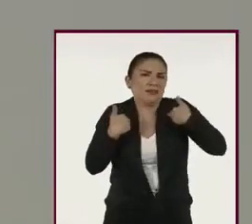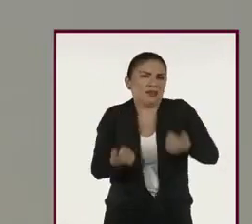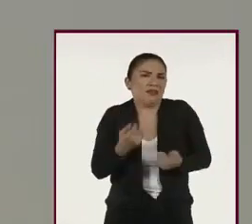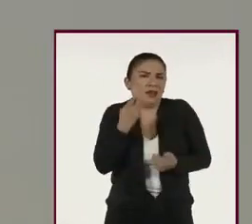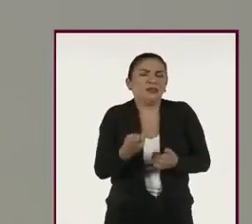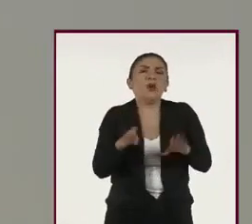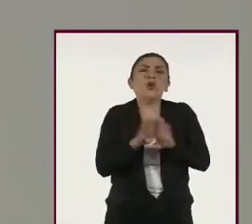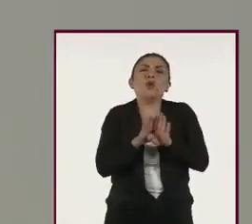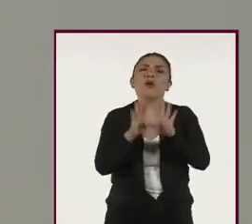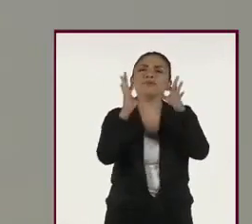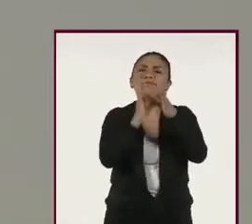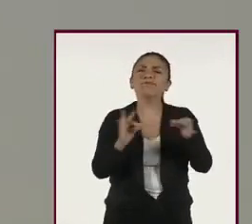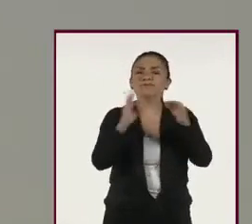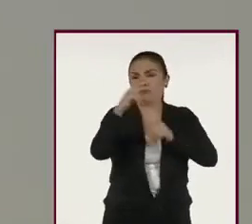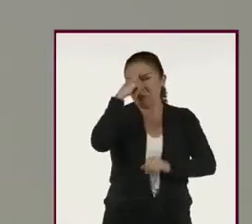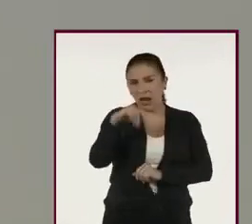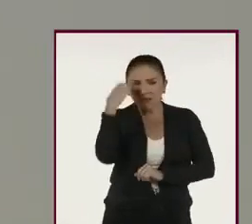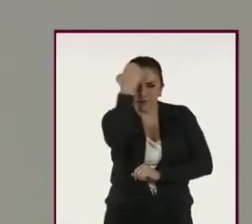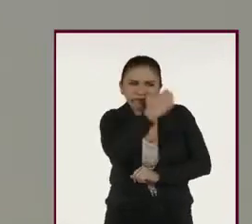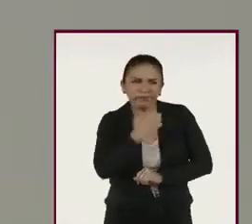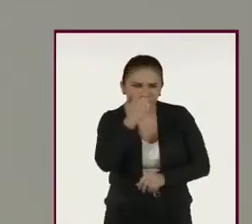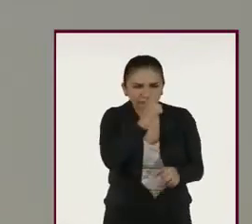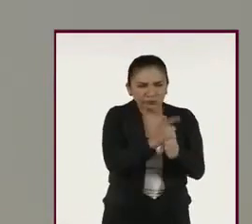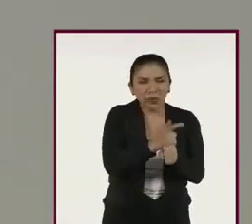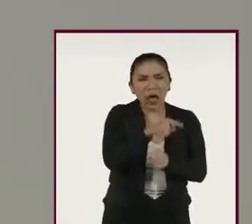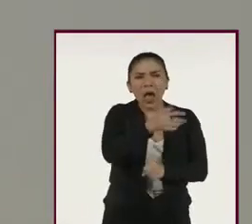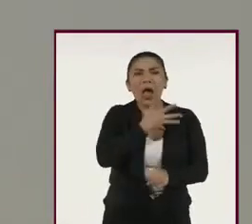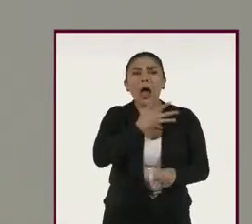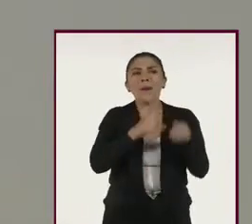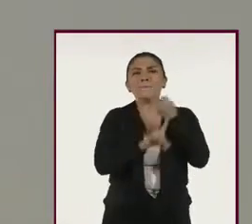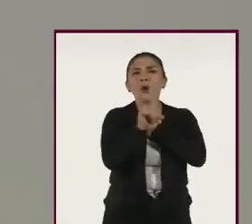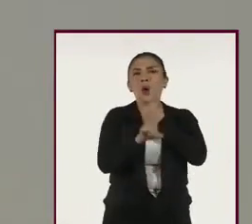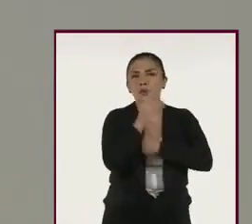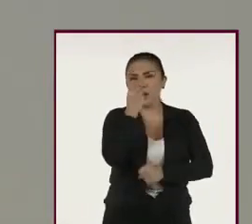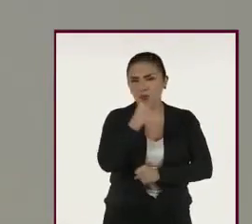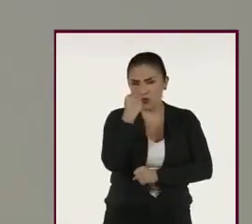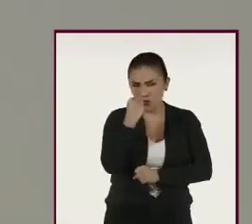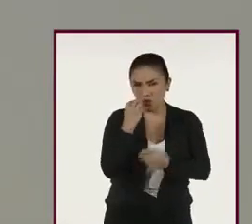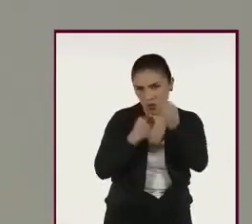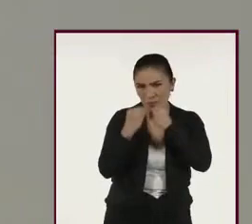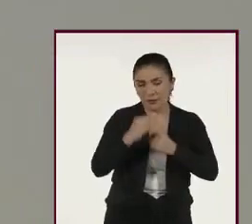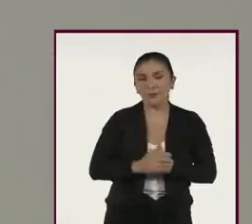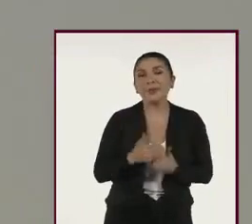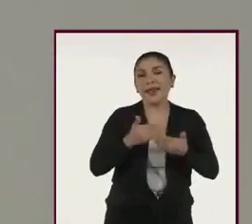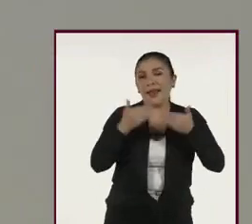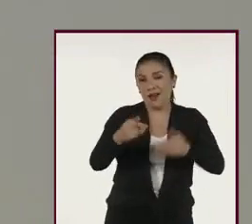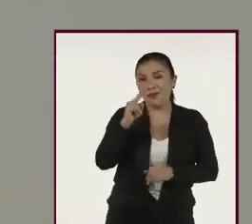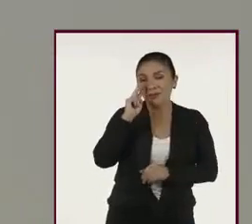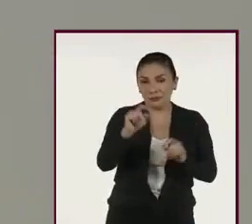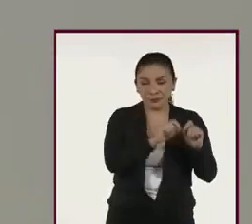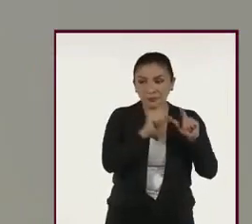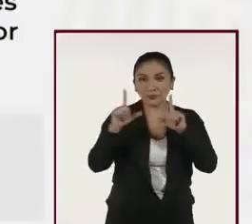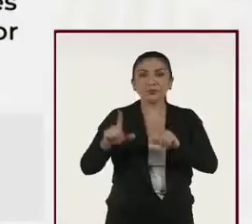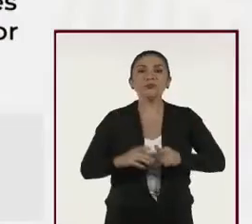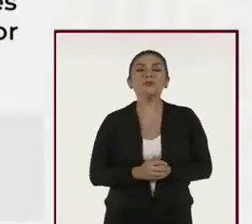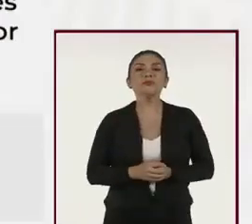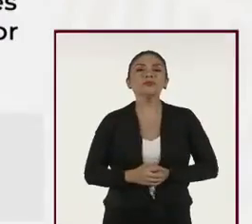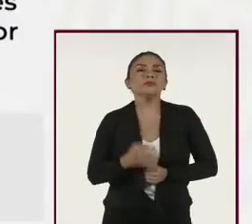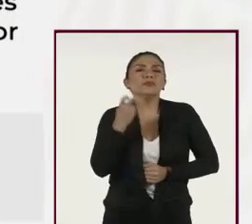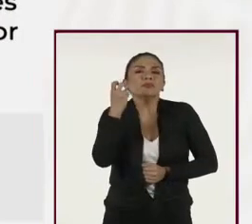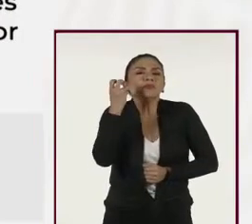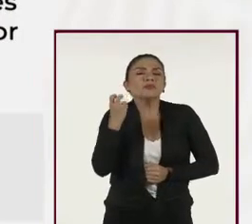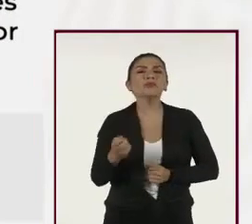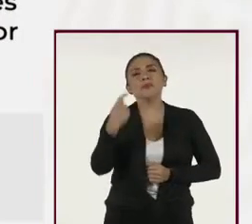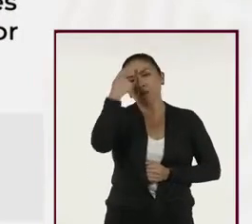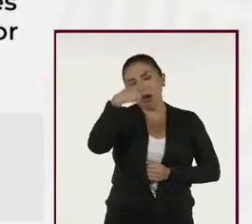poder hablar o hacer este diagnóstico de trastornos de alimentación. En pantalla ahorita están observando los criterios diagnósticos